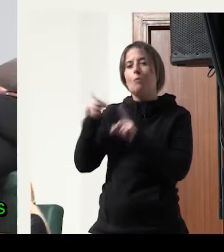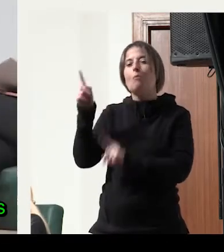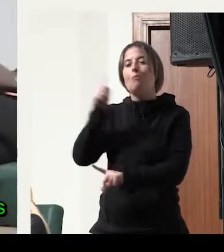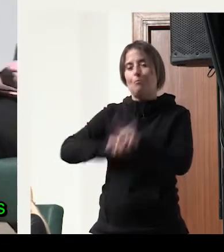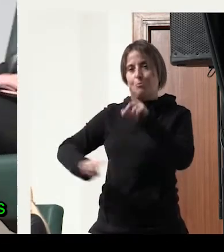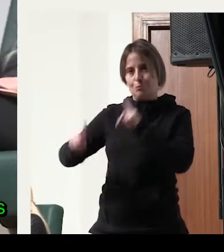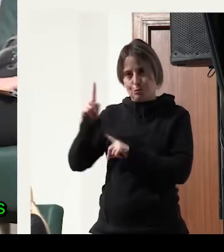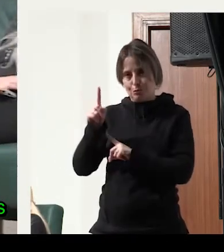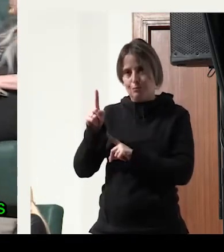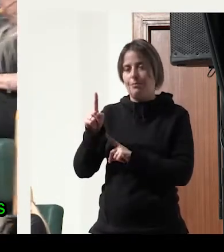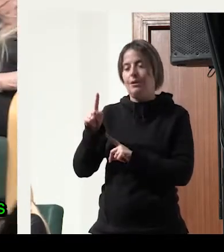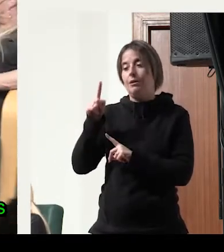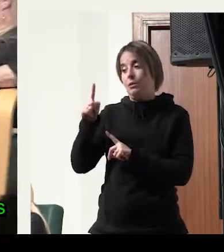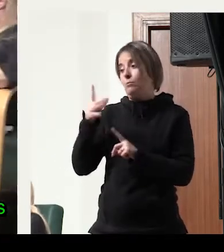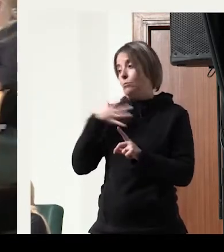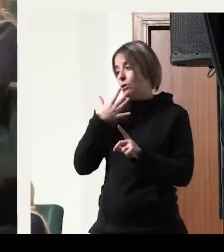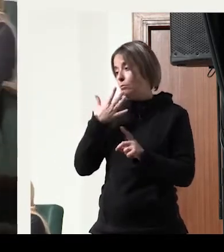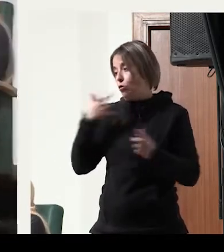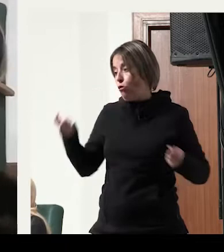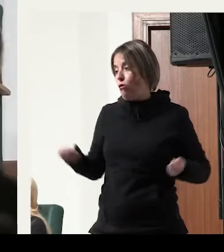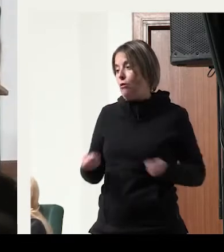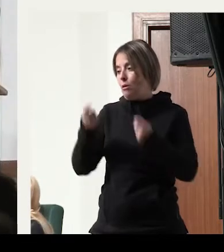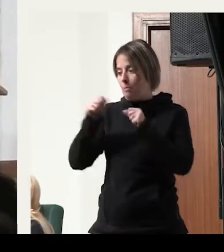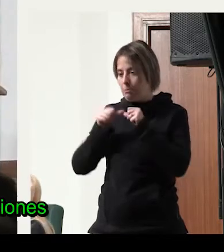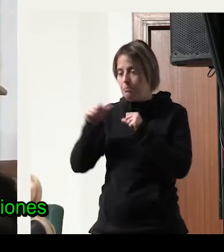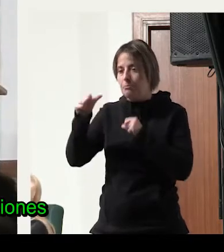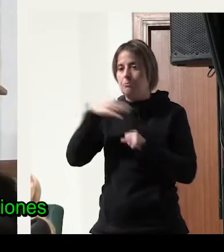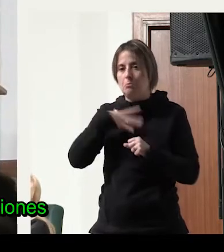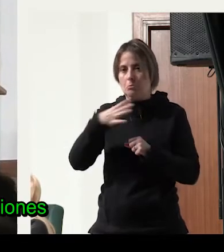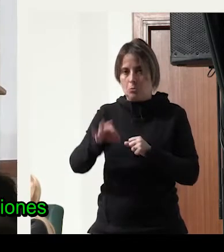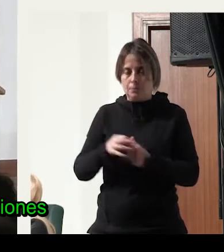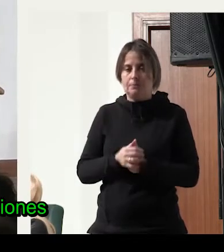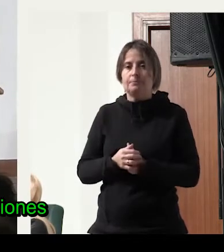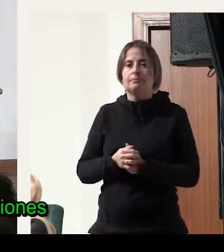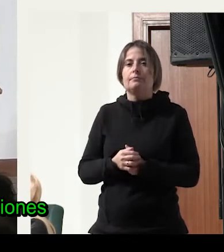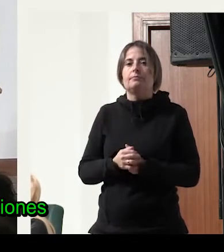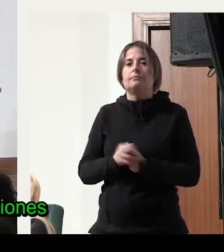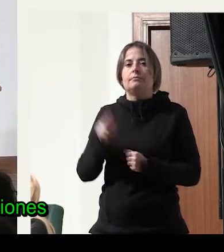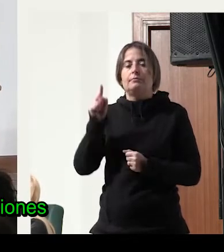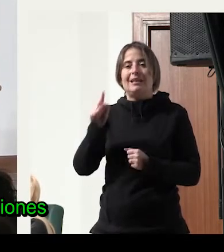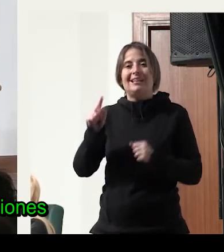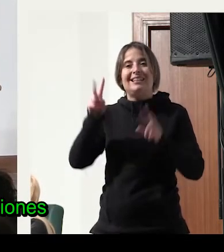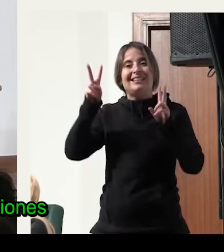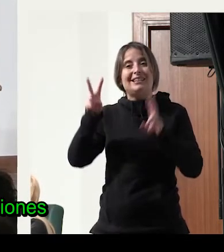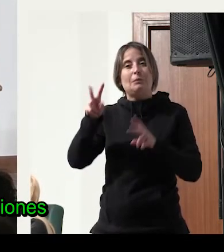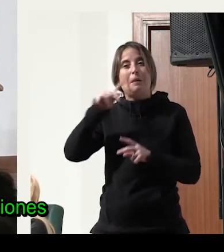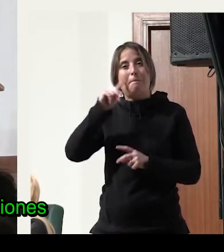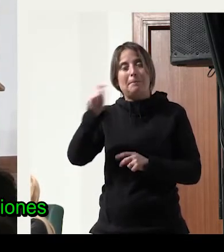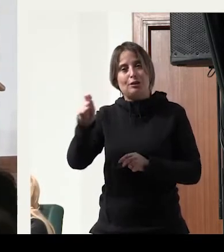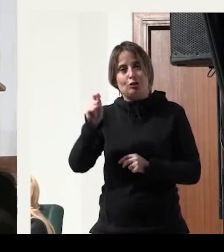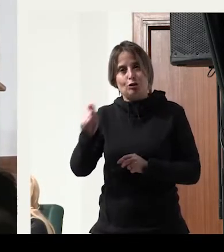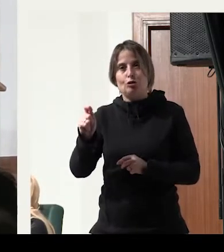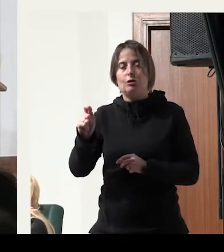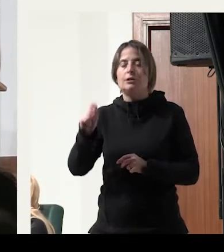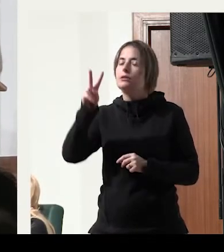las campañas puede ir más por ahí y no solo por otro lado, ¿no? Entonces, desde luego, el tema de las pensiones es un tema